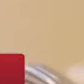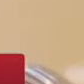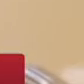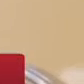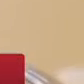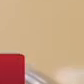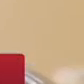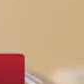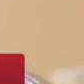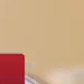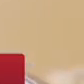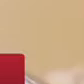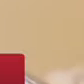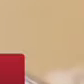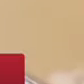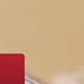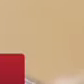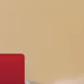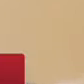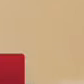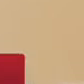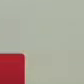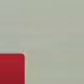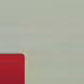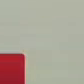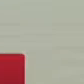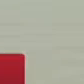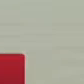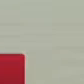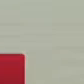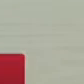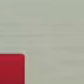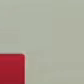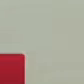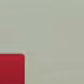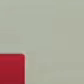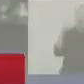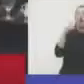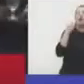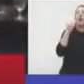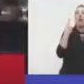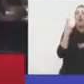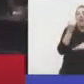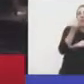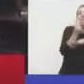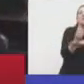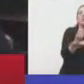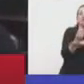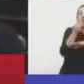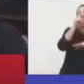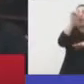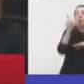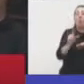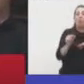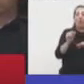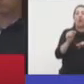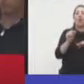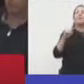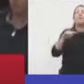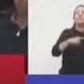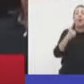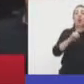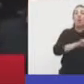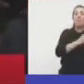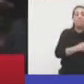Y me parece que es un esfuerzo que tenemos que hacer como sociedad, porque nadie quiere lo que le pasó a Cristina. Ay, Dios mío, siento